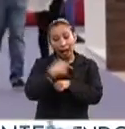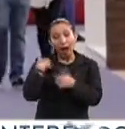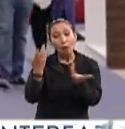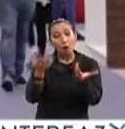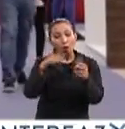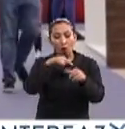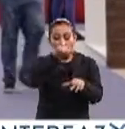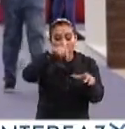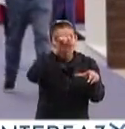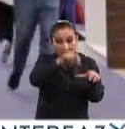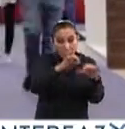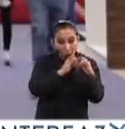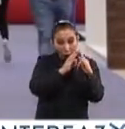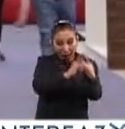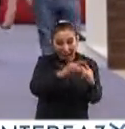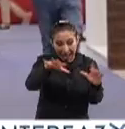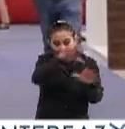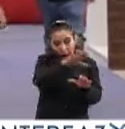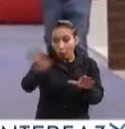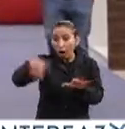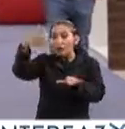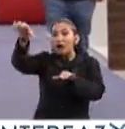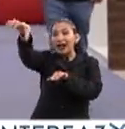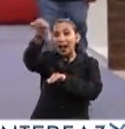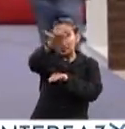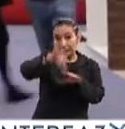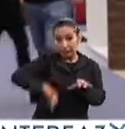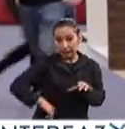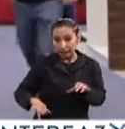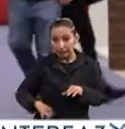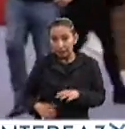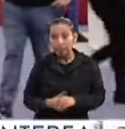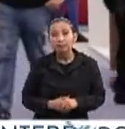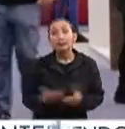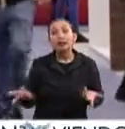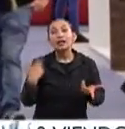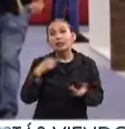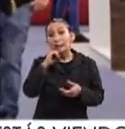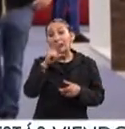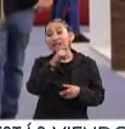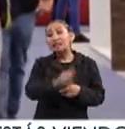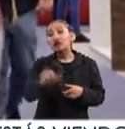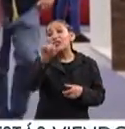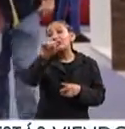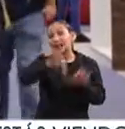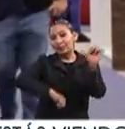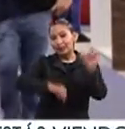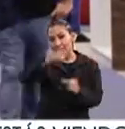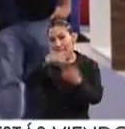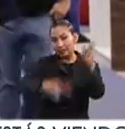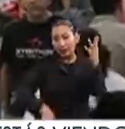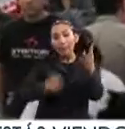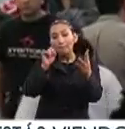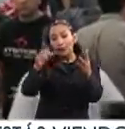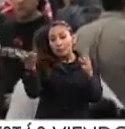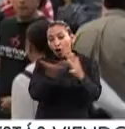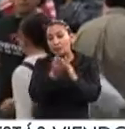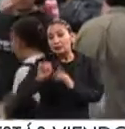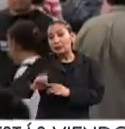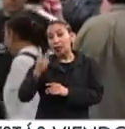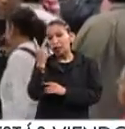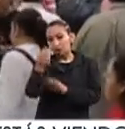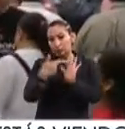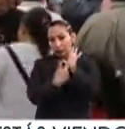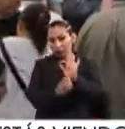salir de las fronteras de la feria. Esto es muy interesante. Te decía, tenemos 116 actividades, de las cuales 62